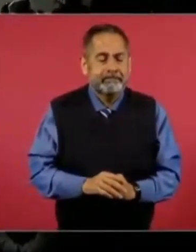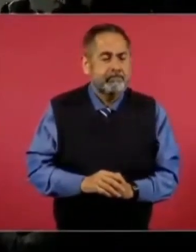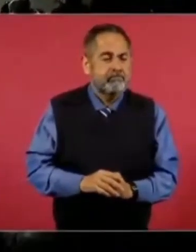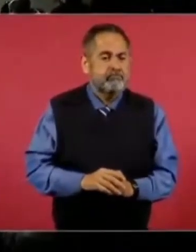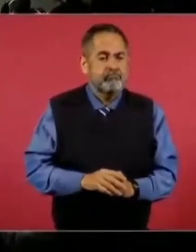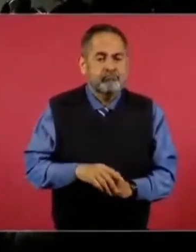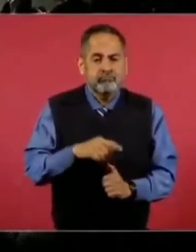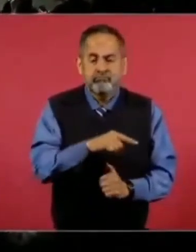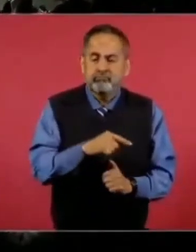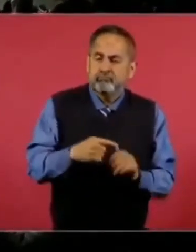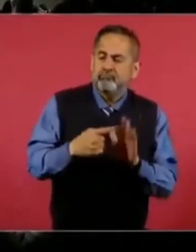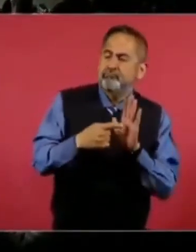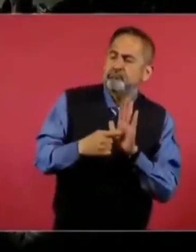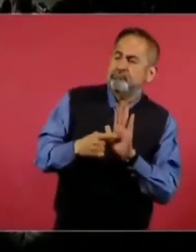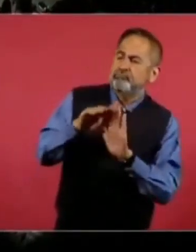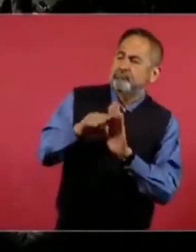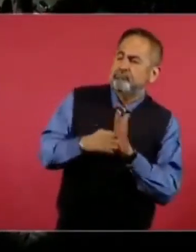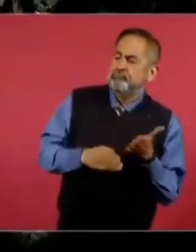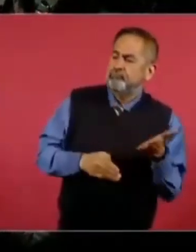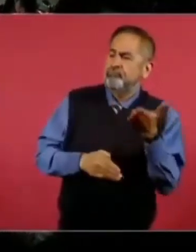presenta